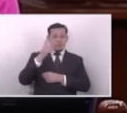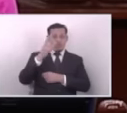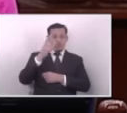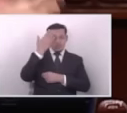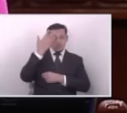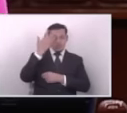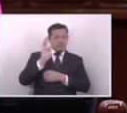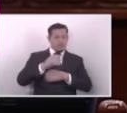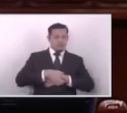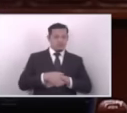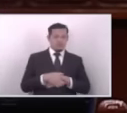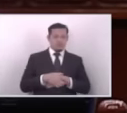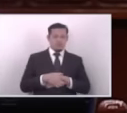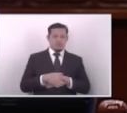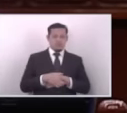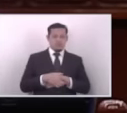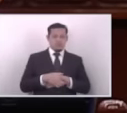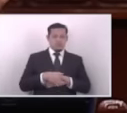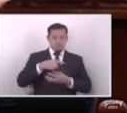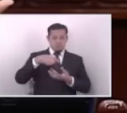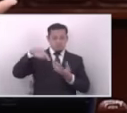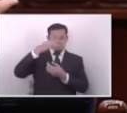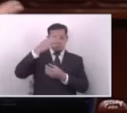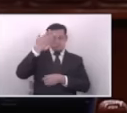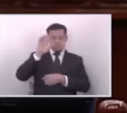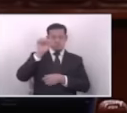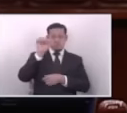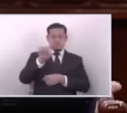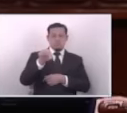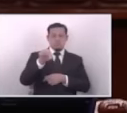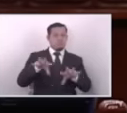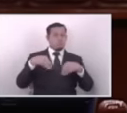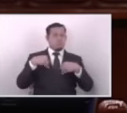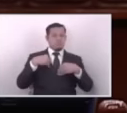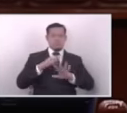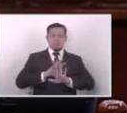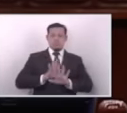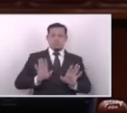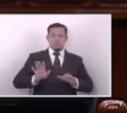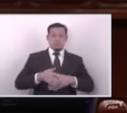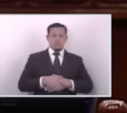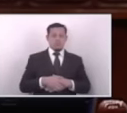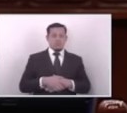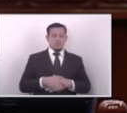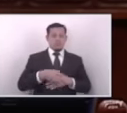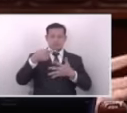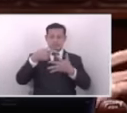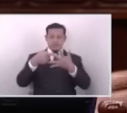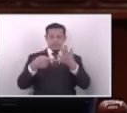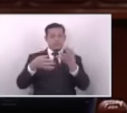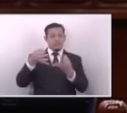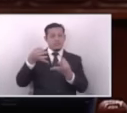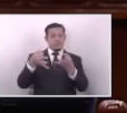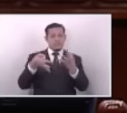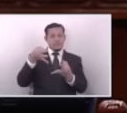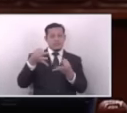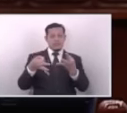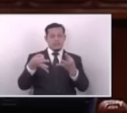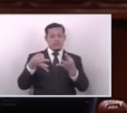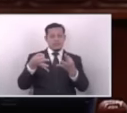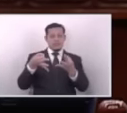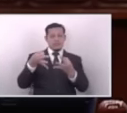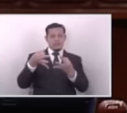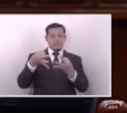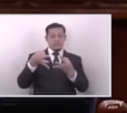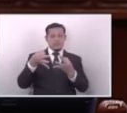cuenta? ¿O no se dieron cuenta? Solo apretaron el botón. La ley se